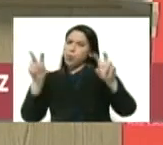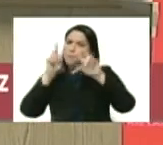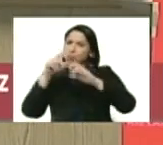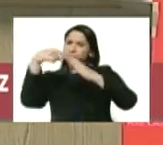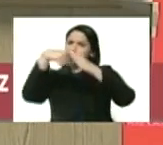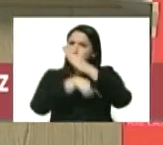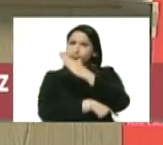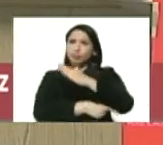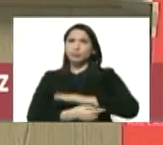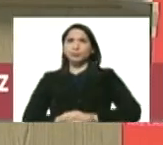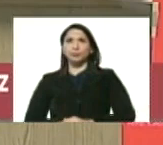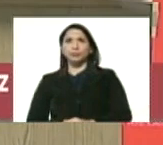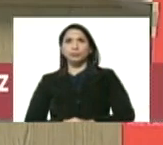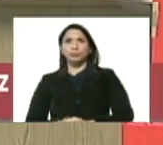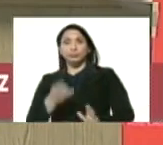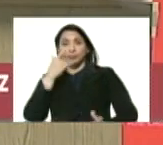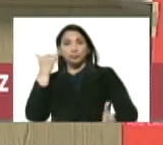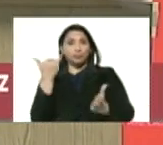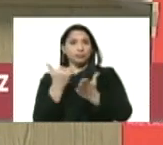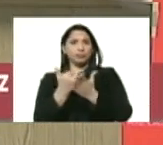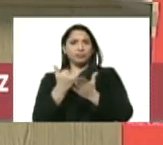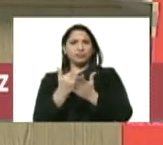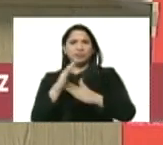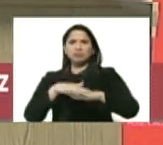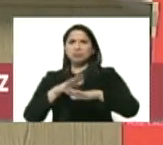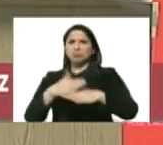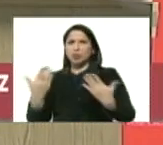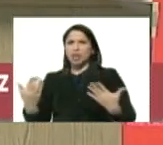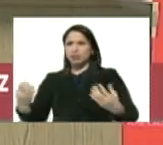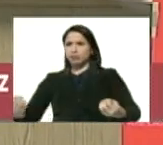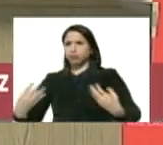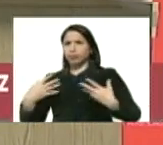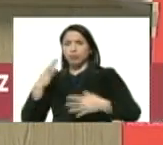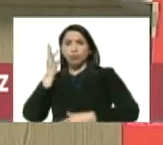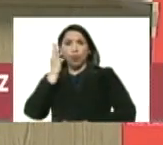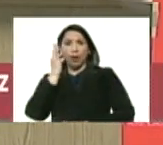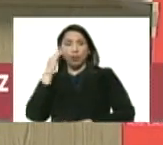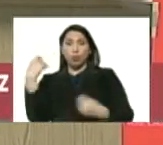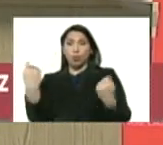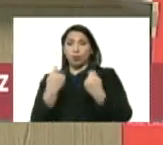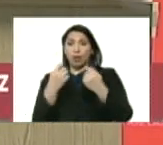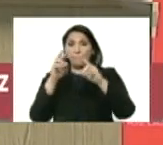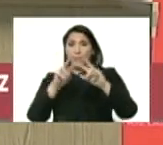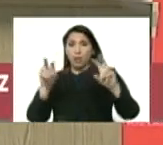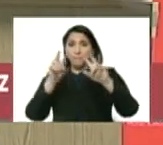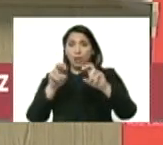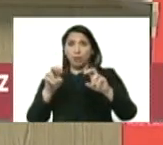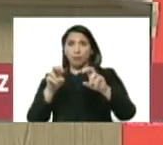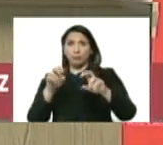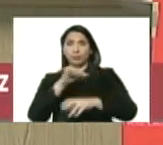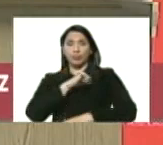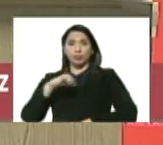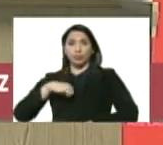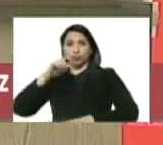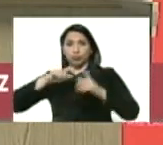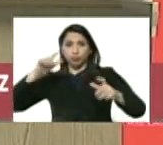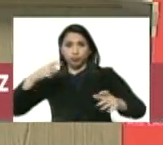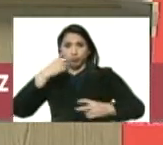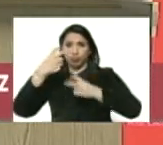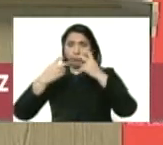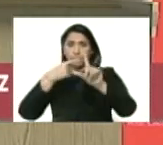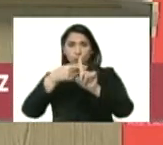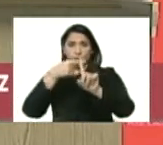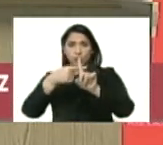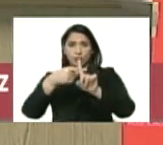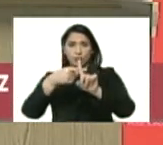más profunda para determinar la raíz del contagio. Y en jornada de despistaje masivo y personalizado, dio